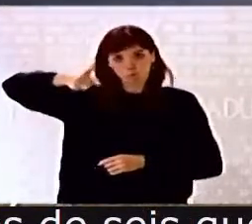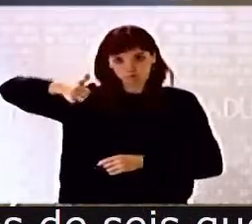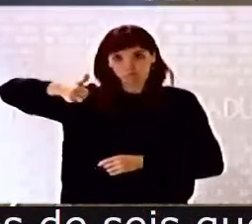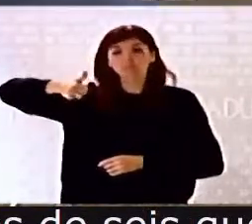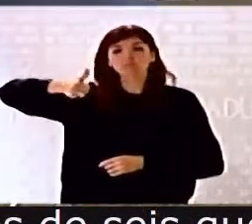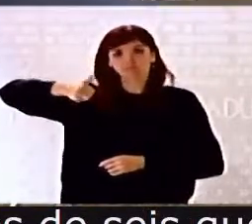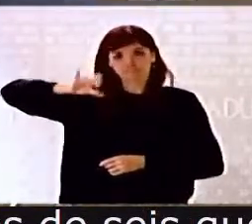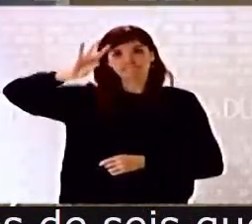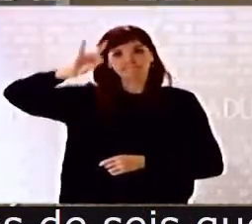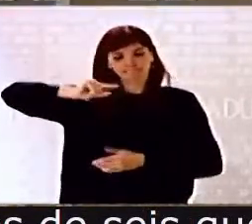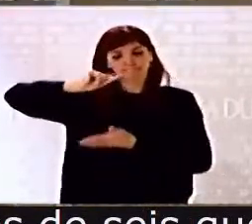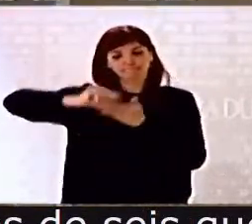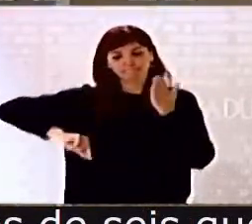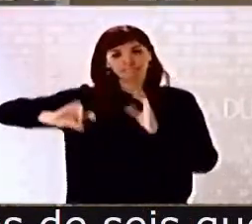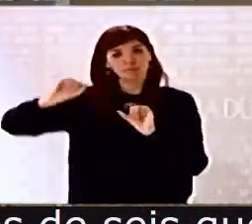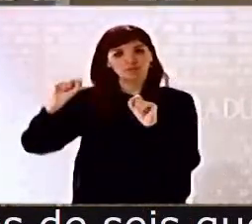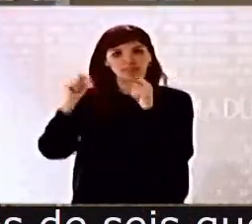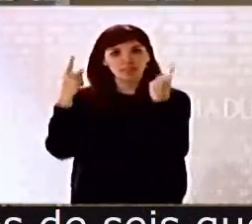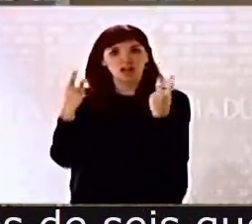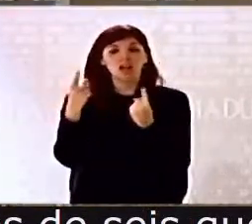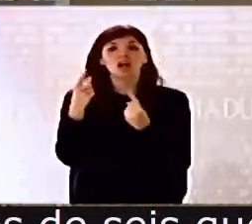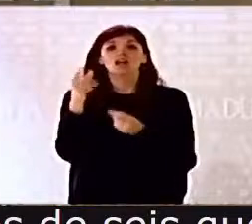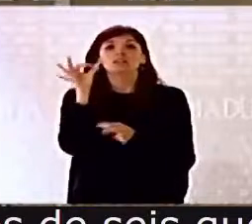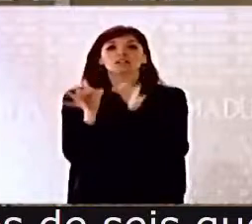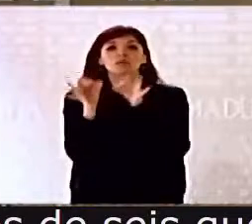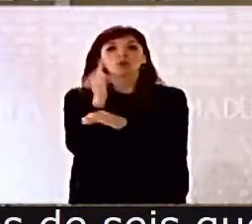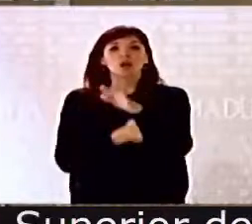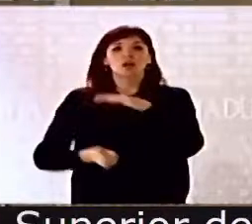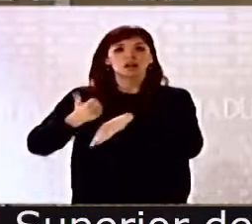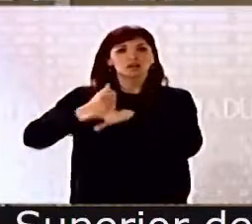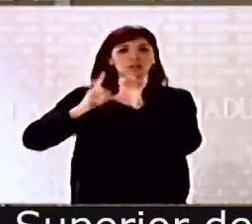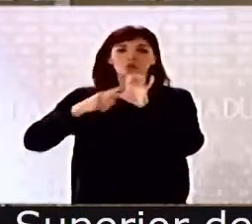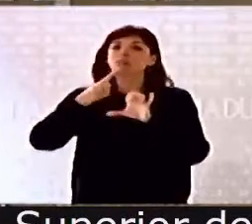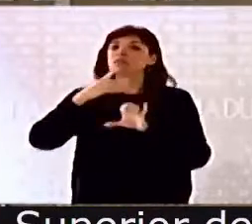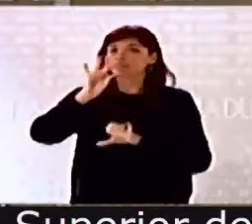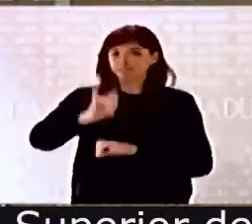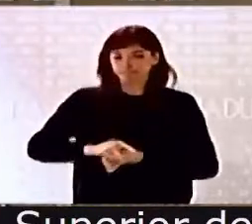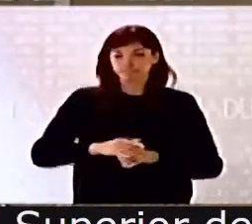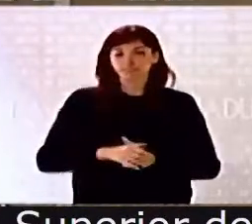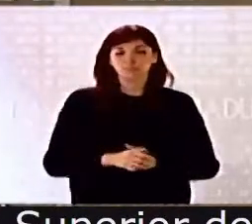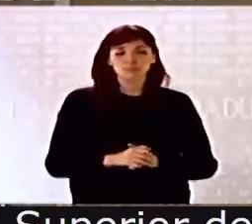la ha ratificado el Tribunal Superior de Justicia de Extremadura.